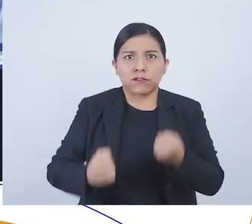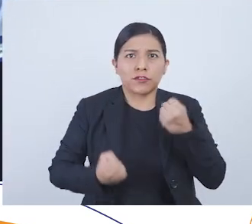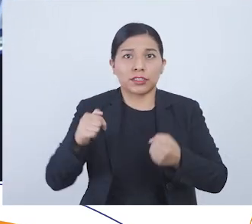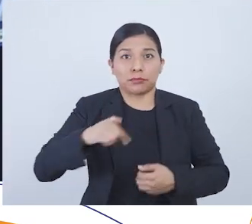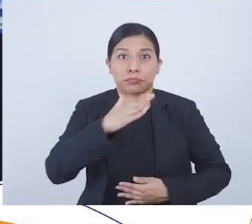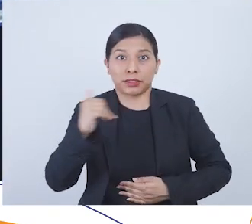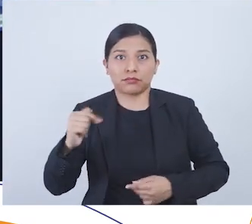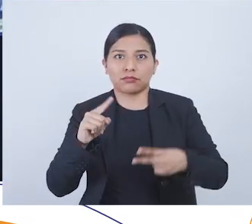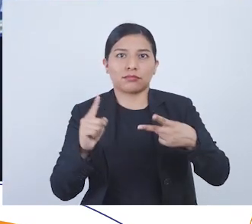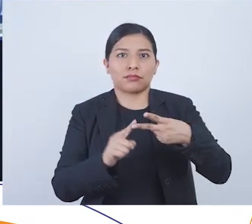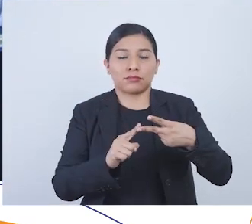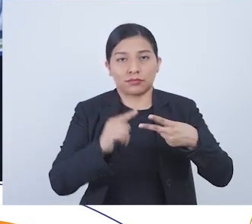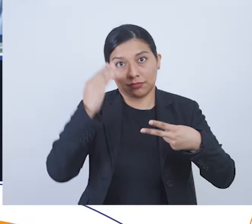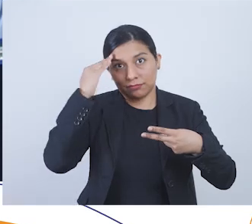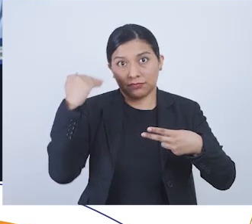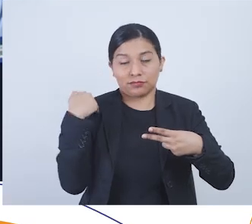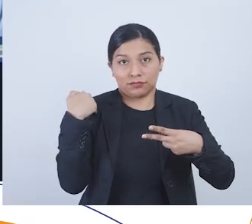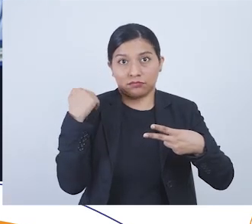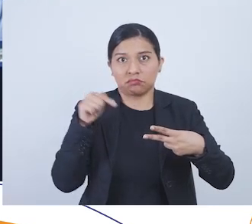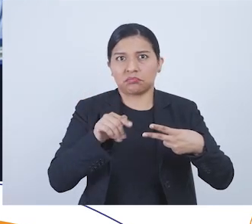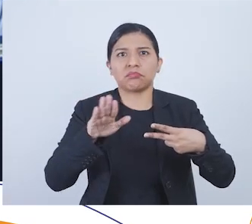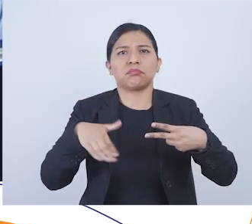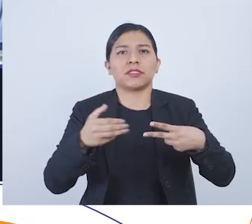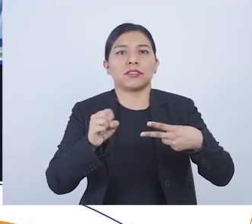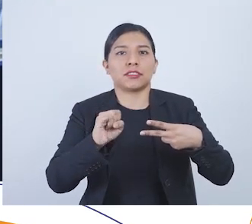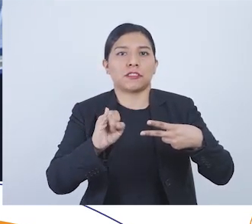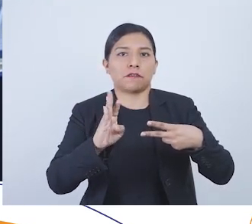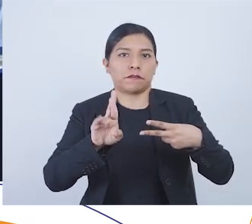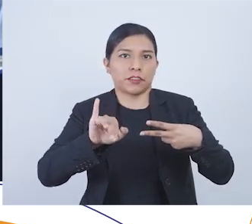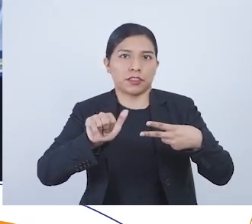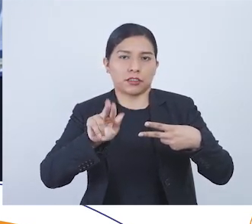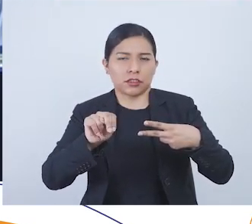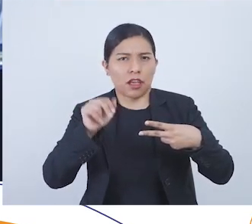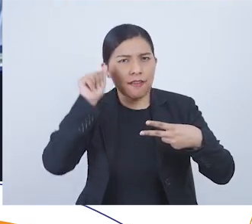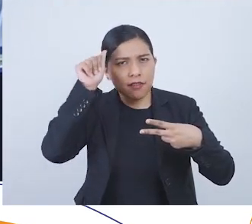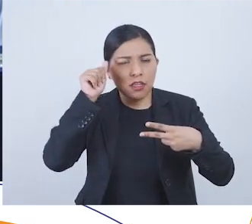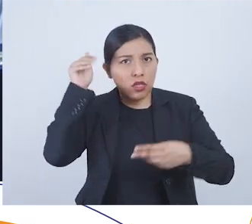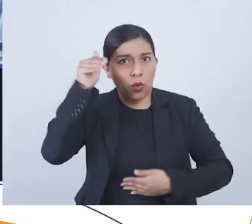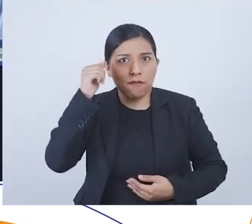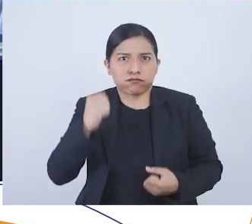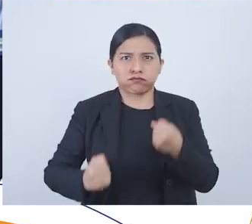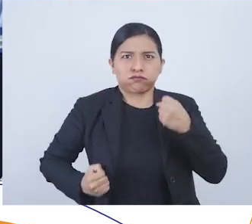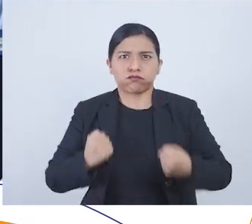con la licenciada Cibrián, con un análisis de la educación física, con el profesor